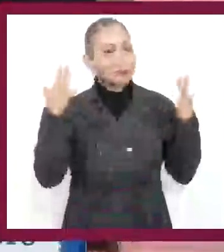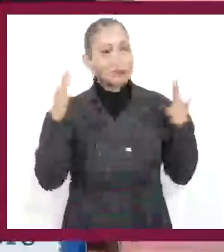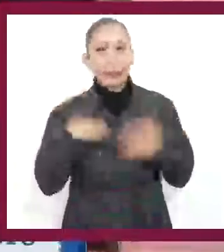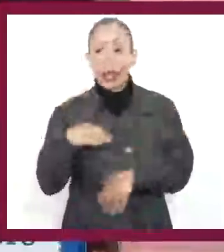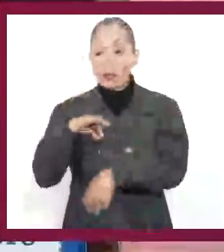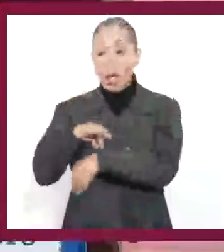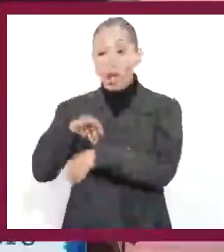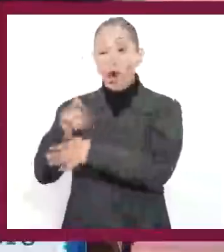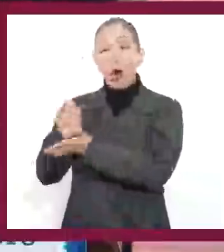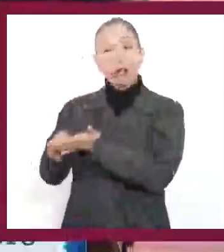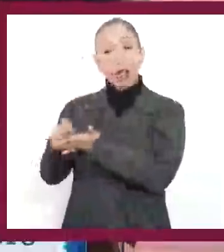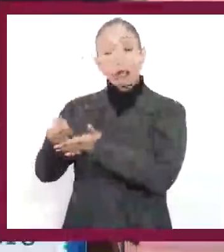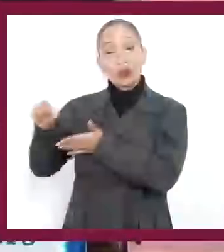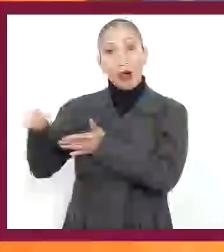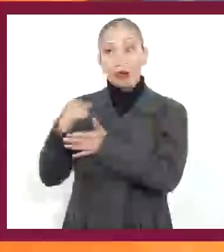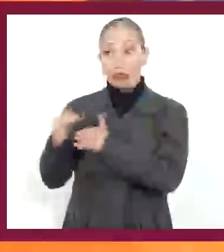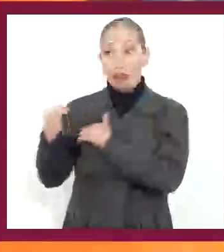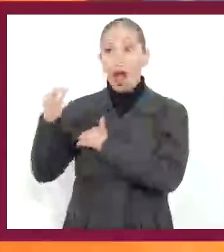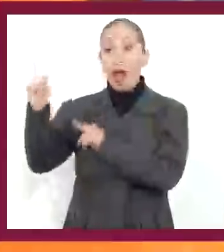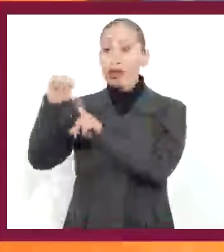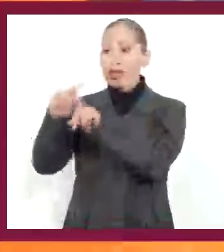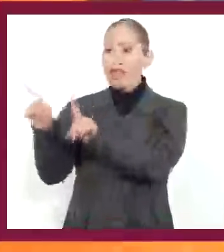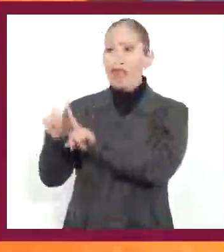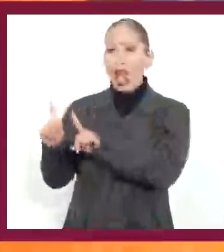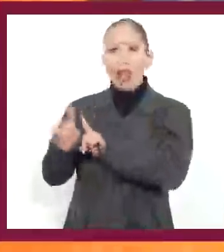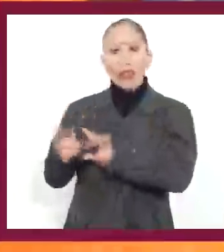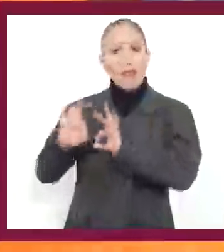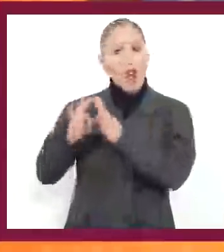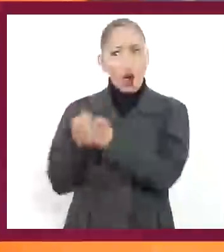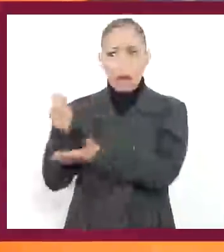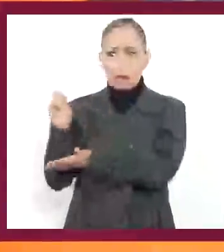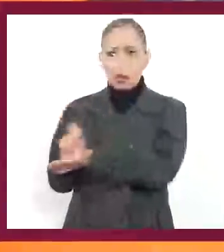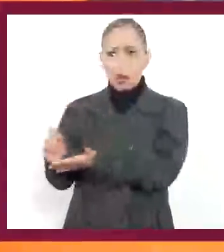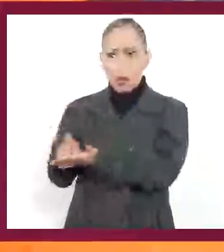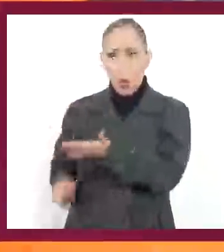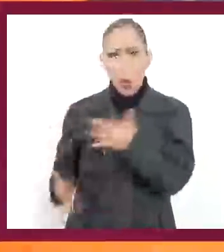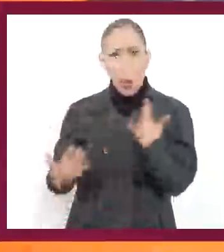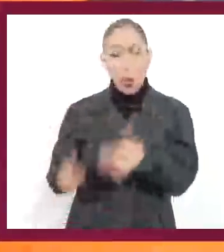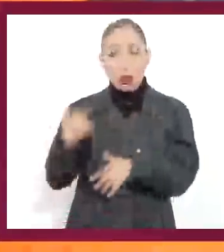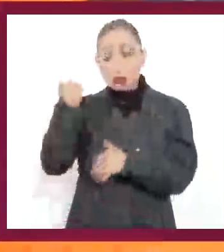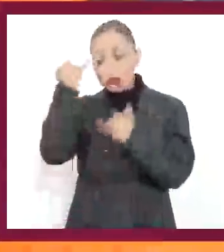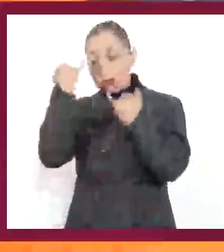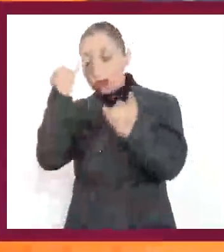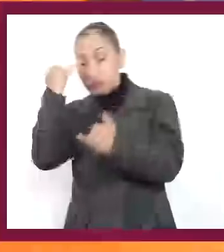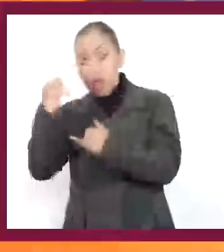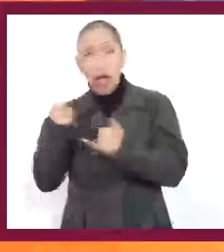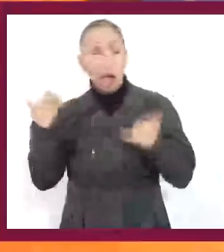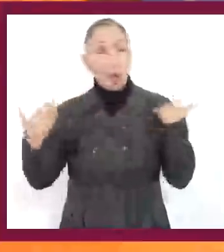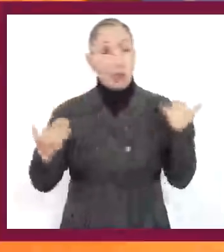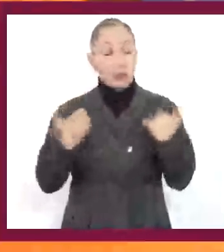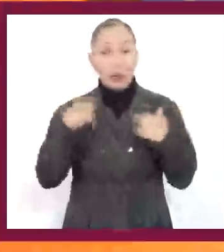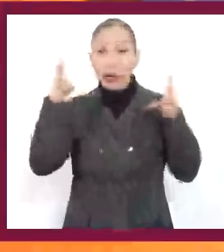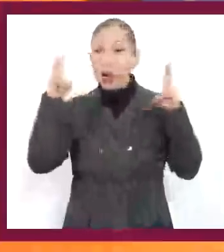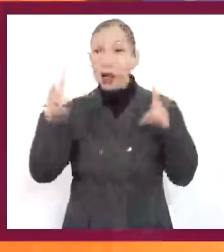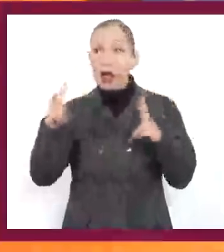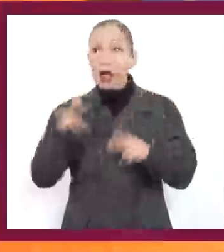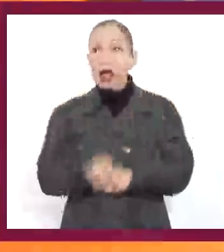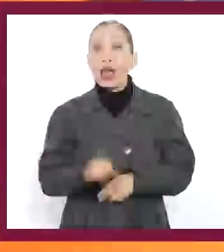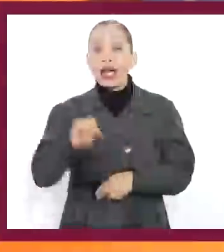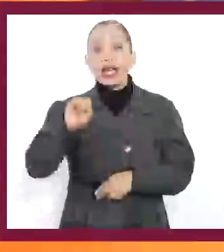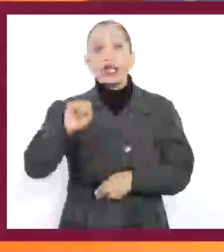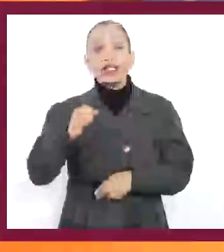Médico y escritor de una gran diversidad de tipos de textos. Autor de las aventuras de Sherlock